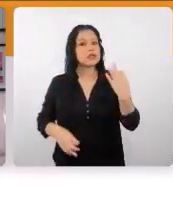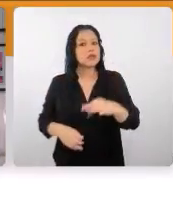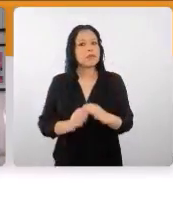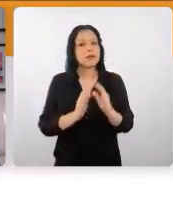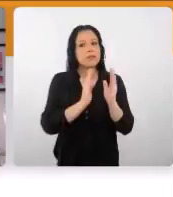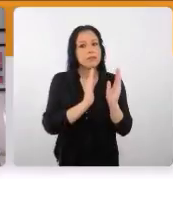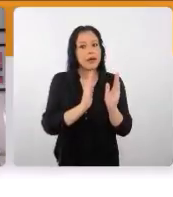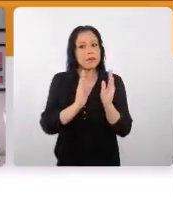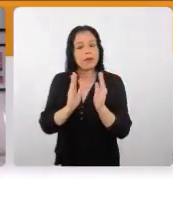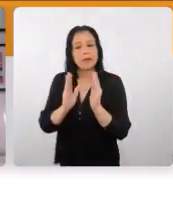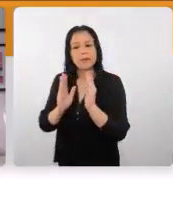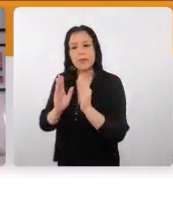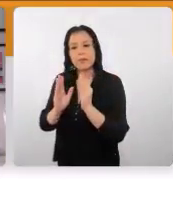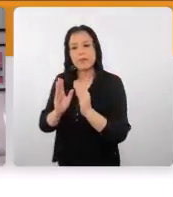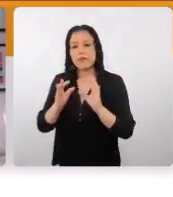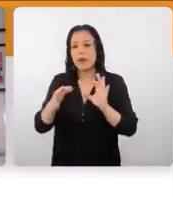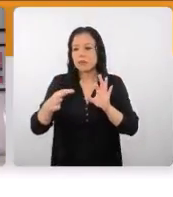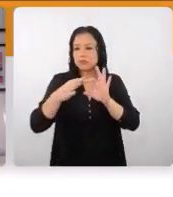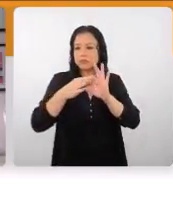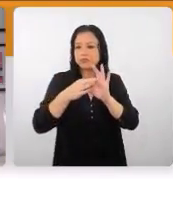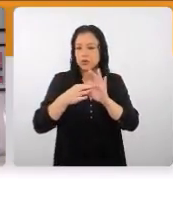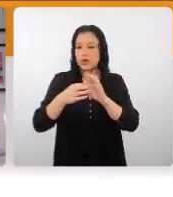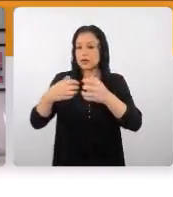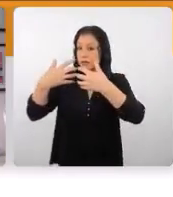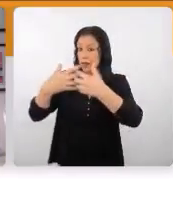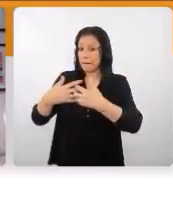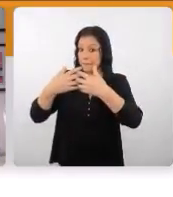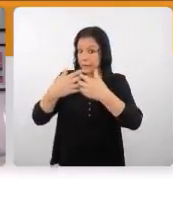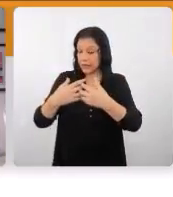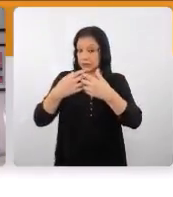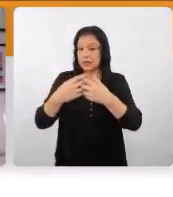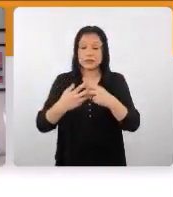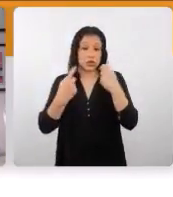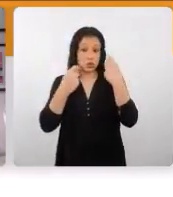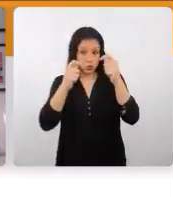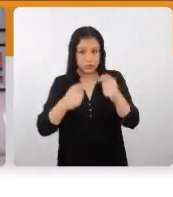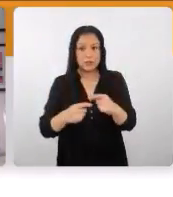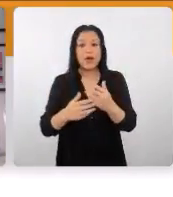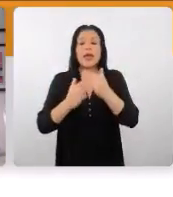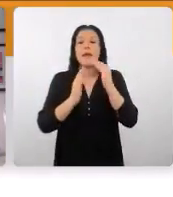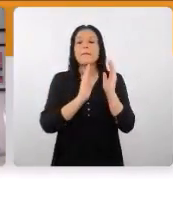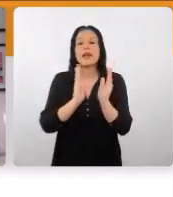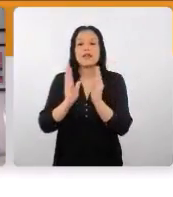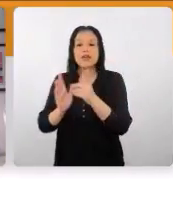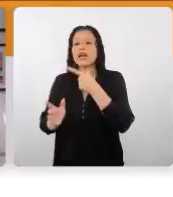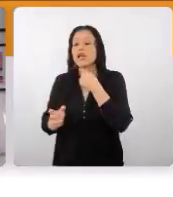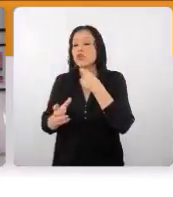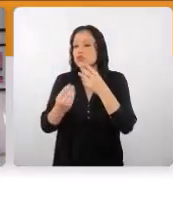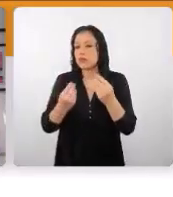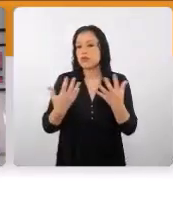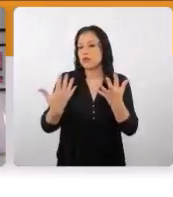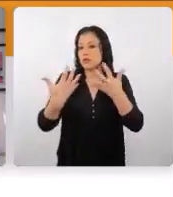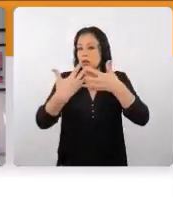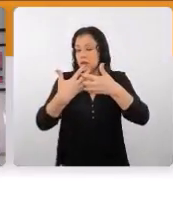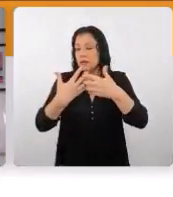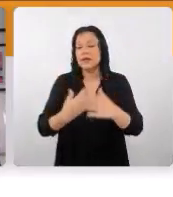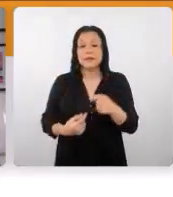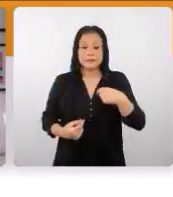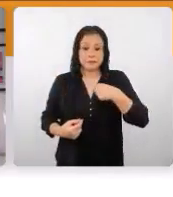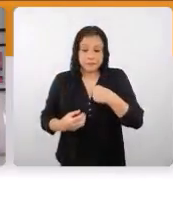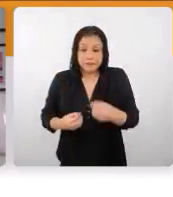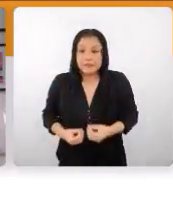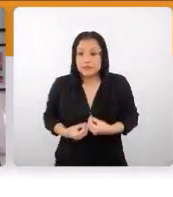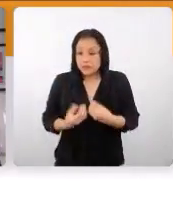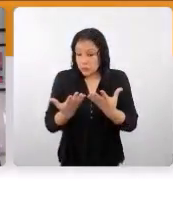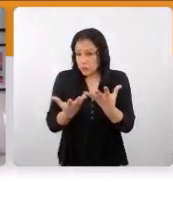trabaja muy de la mano con las agencias de viaje, ¿sí? Y de cara a la planificación, eso también está asociado a lo que nosotros debemos de